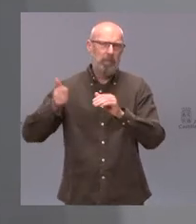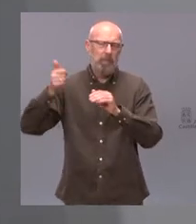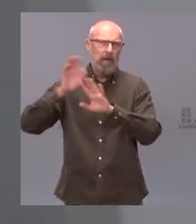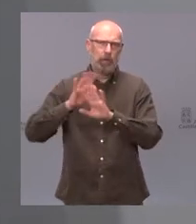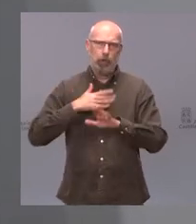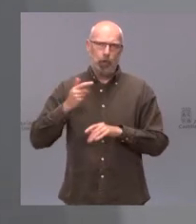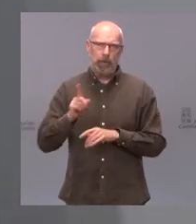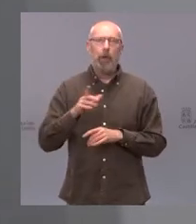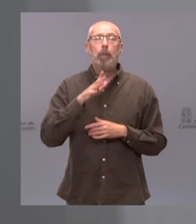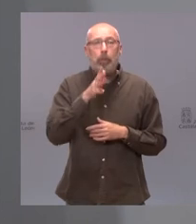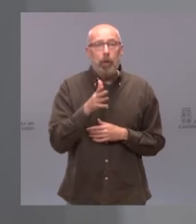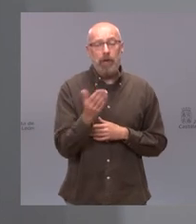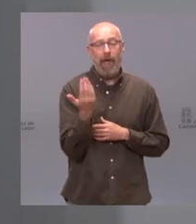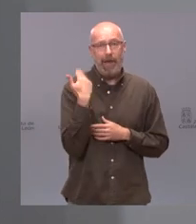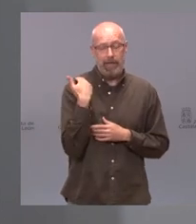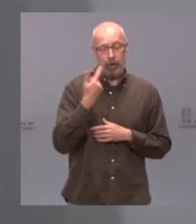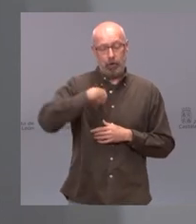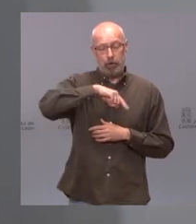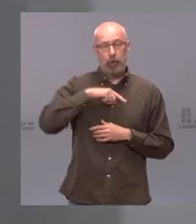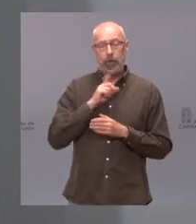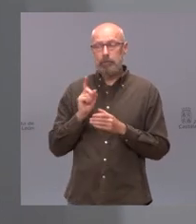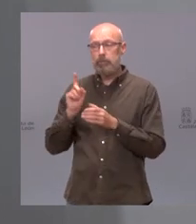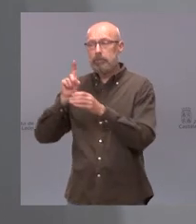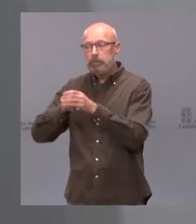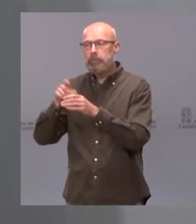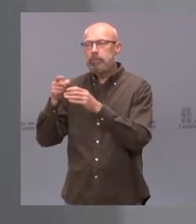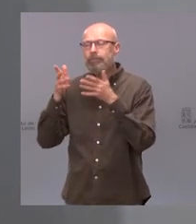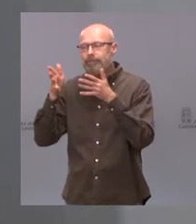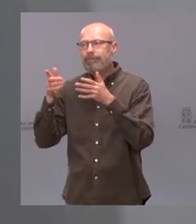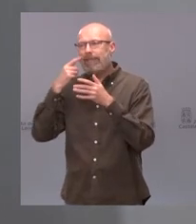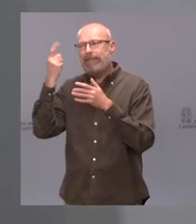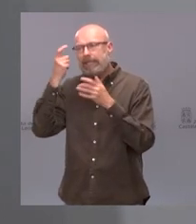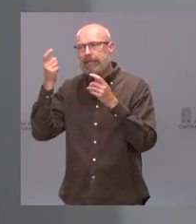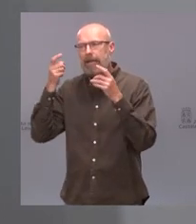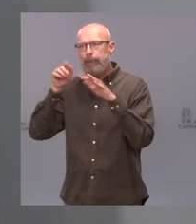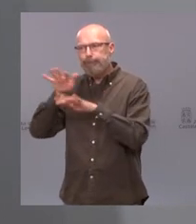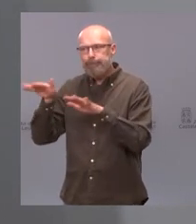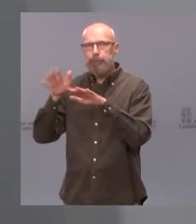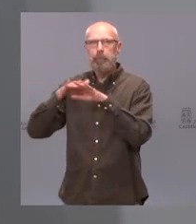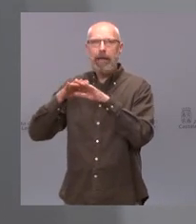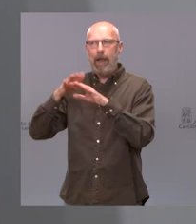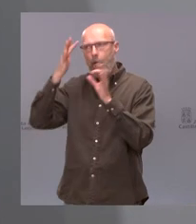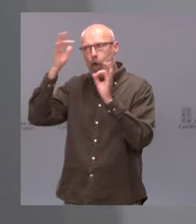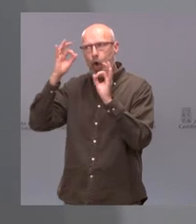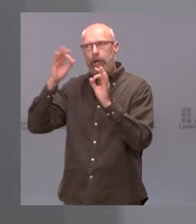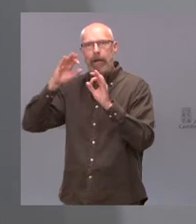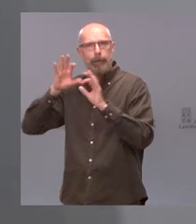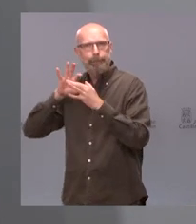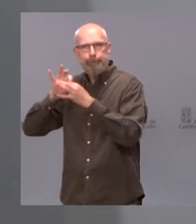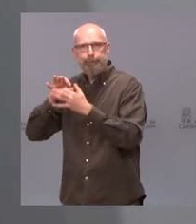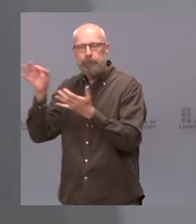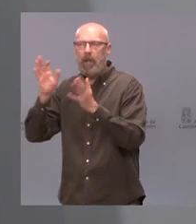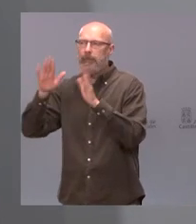hicimos todo el esfuerzo posible porque se diera una solución más razonable. se dio la solución que se